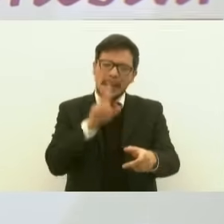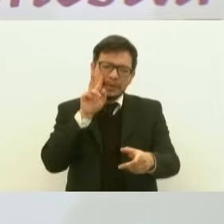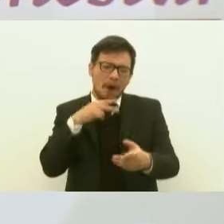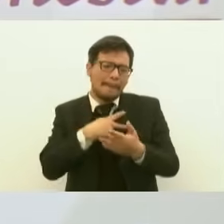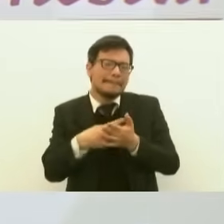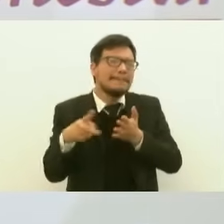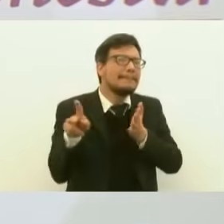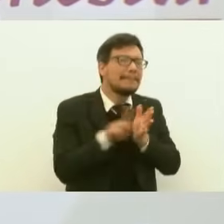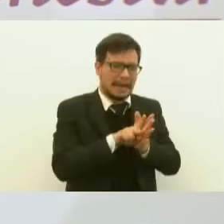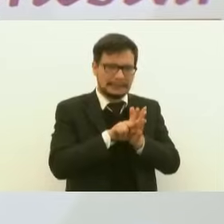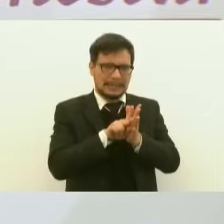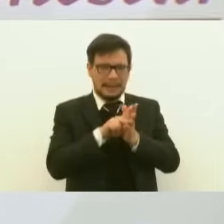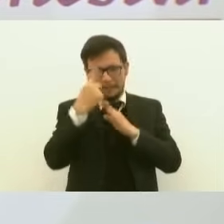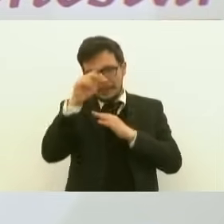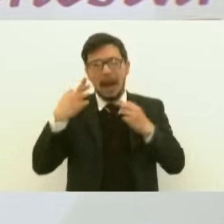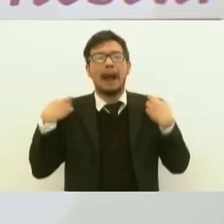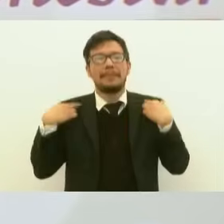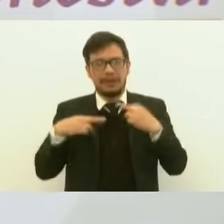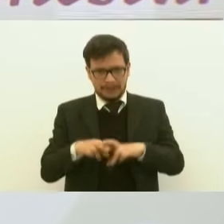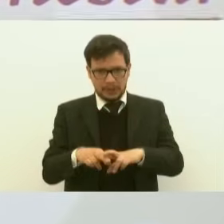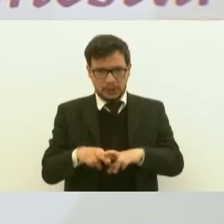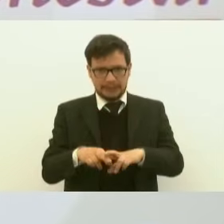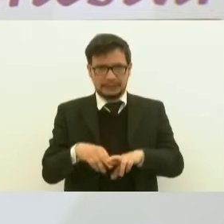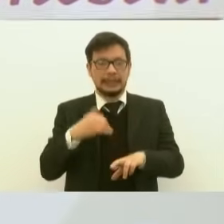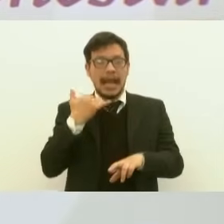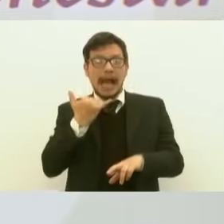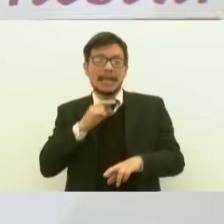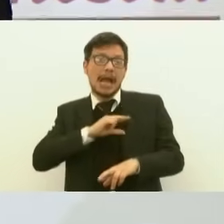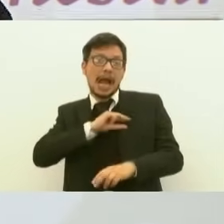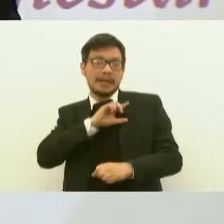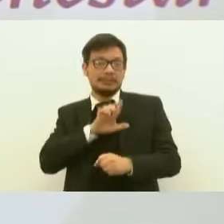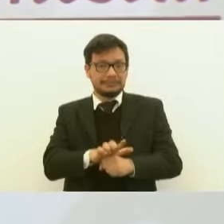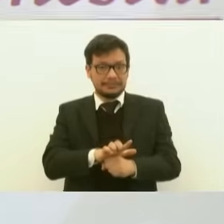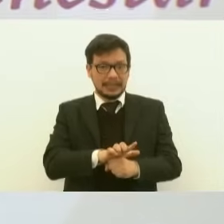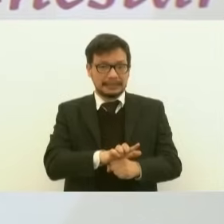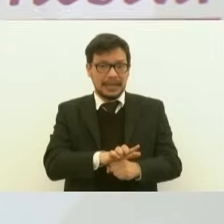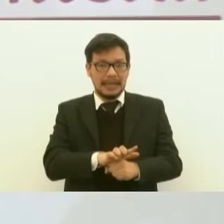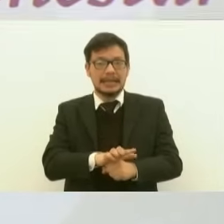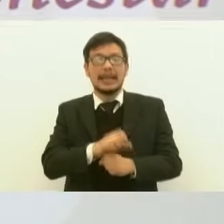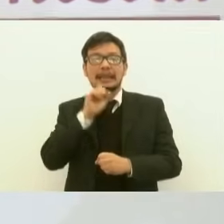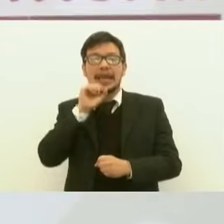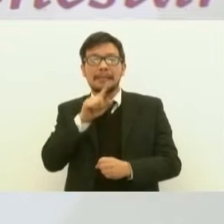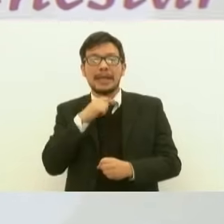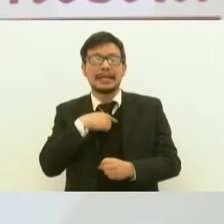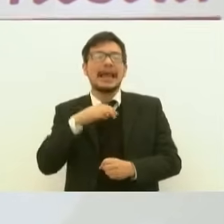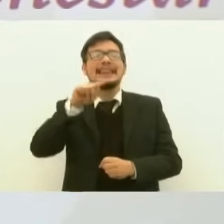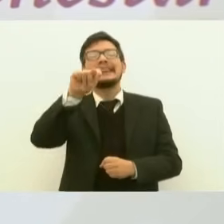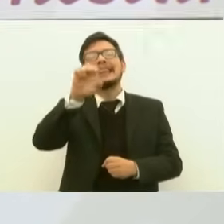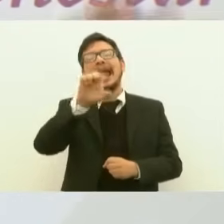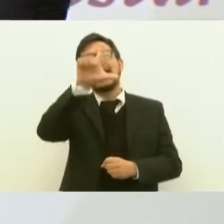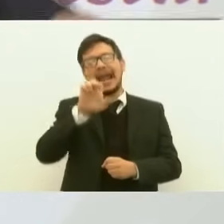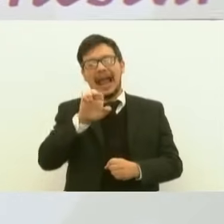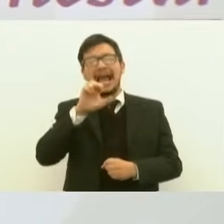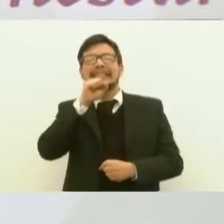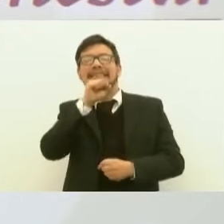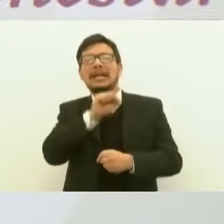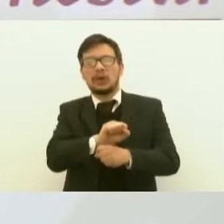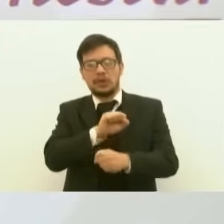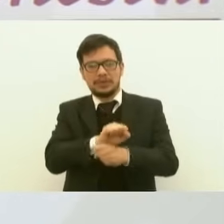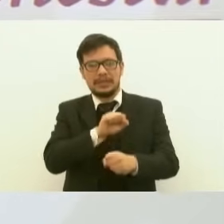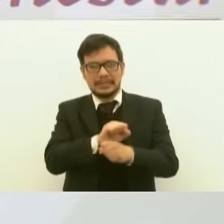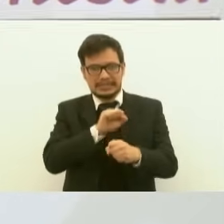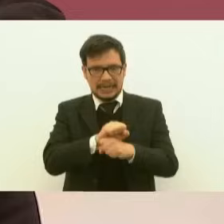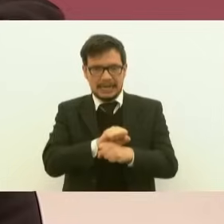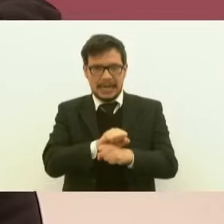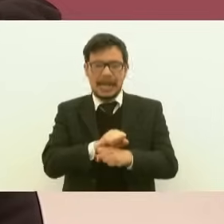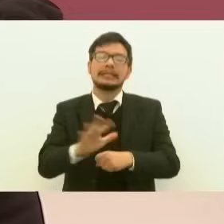maestros y de manera especial a los maestros de telesecundaria. Se van a